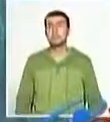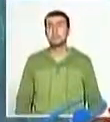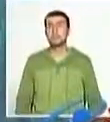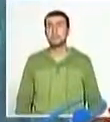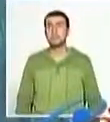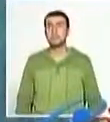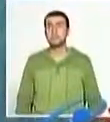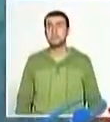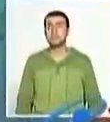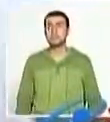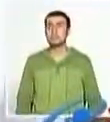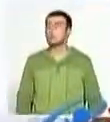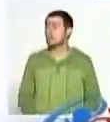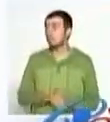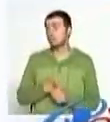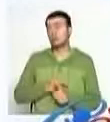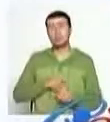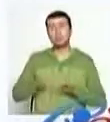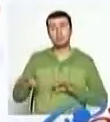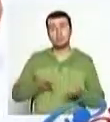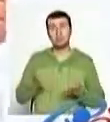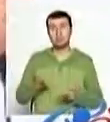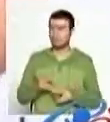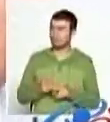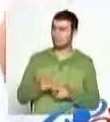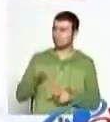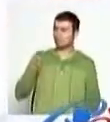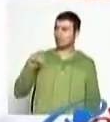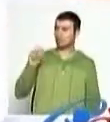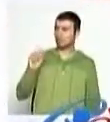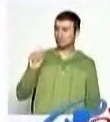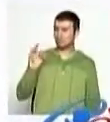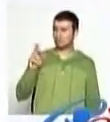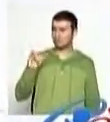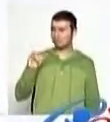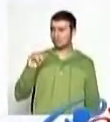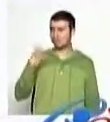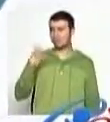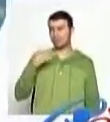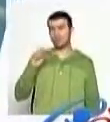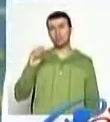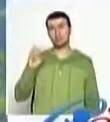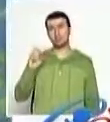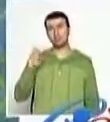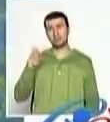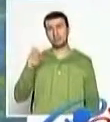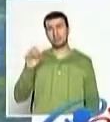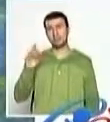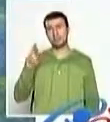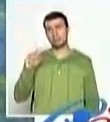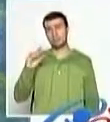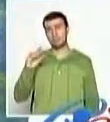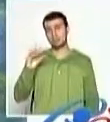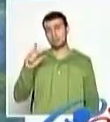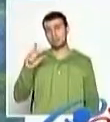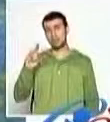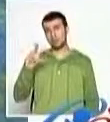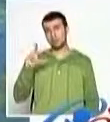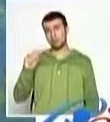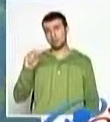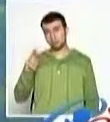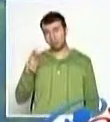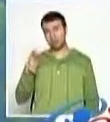Hay que explicar primero qué es la matriz extracelular. La matriz extracelular es todo lo que rodea la célula, el